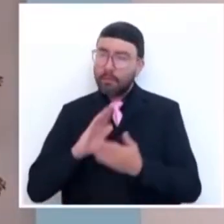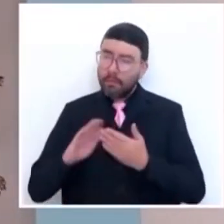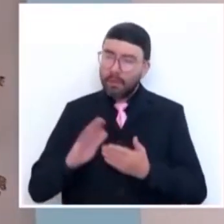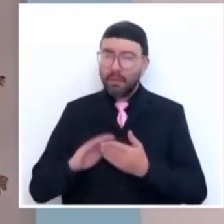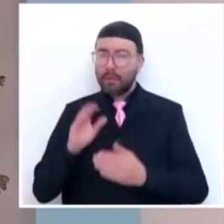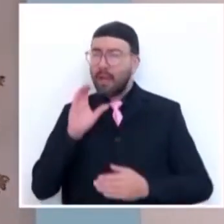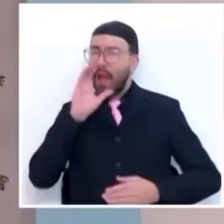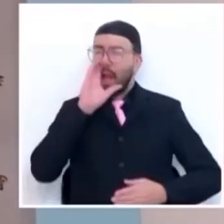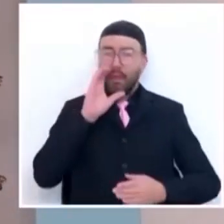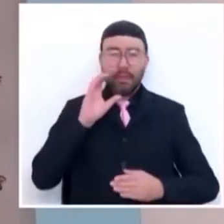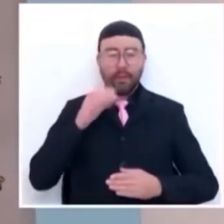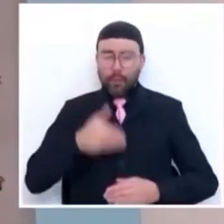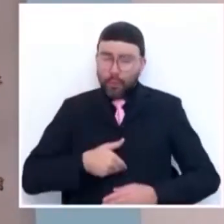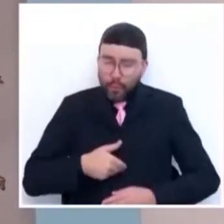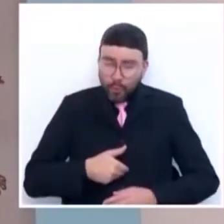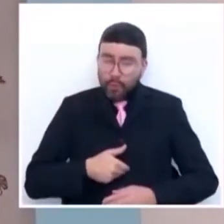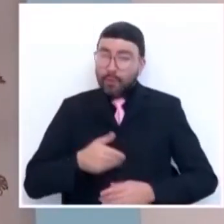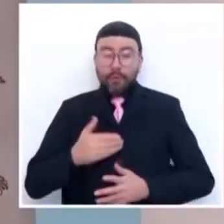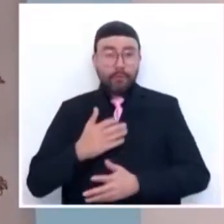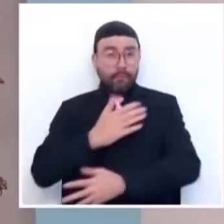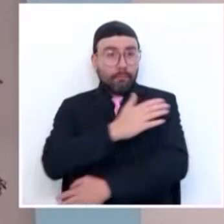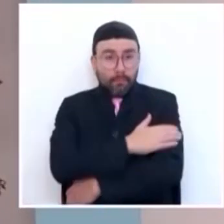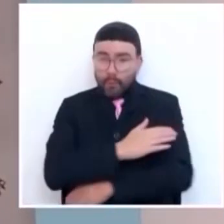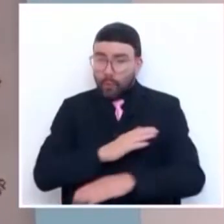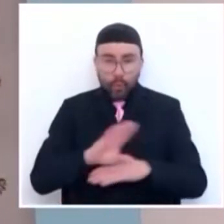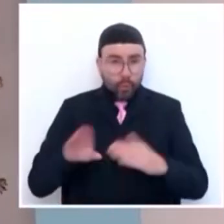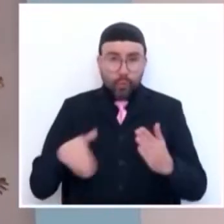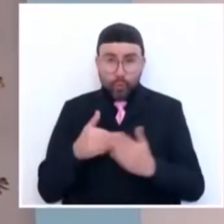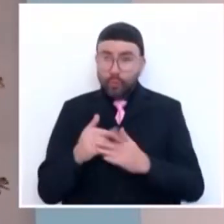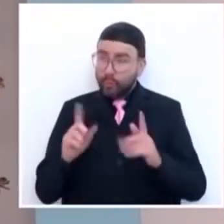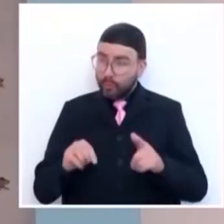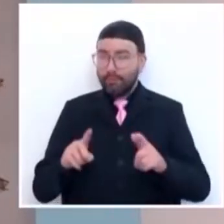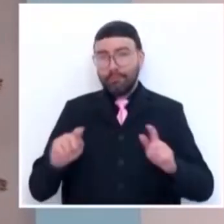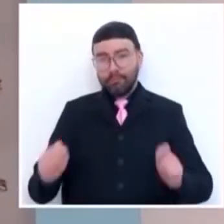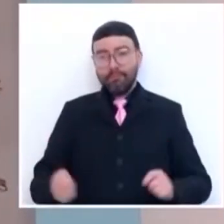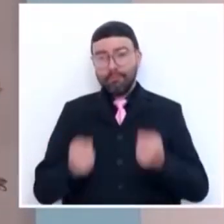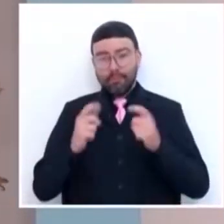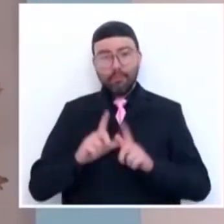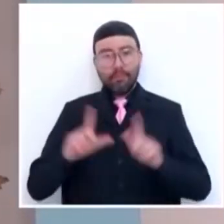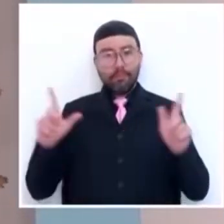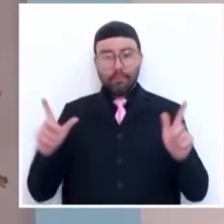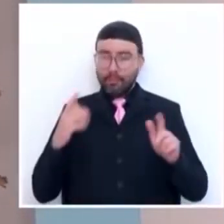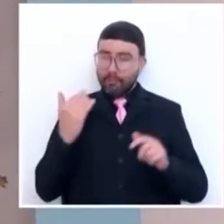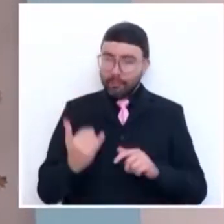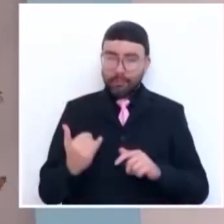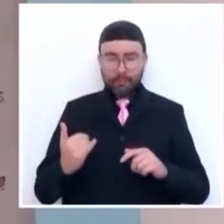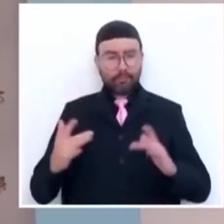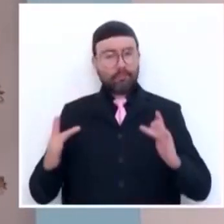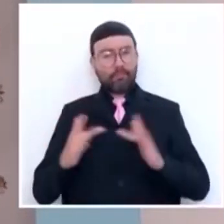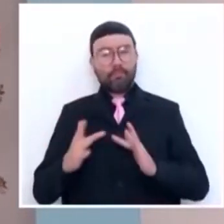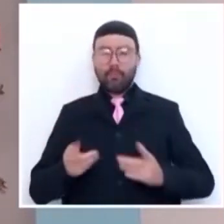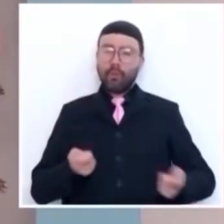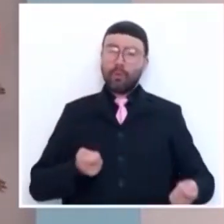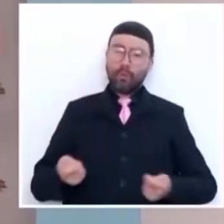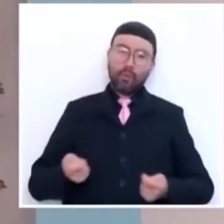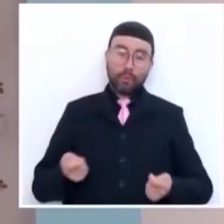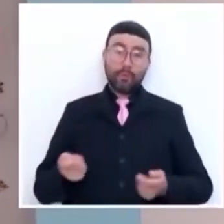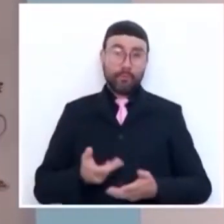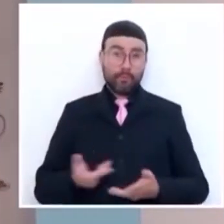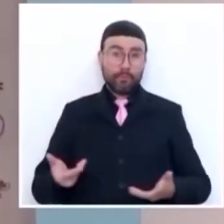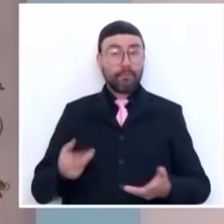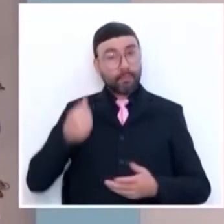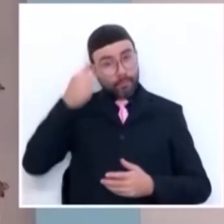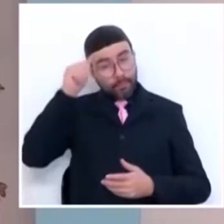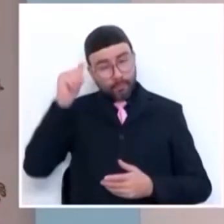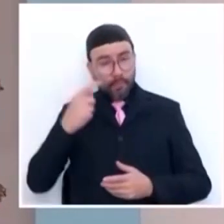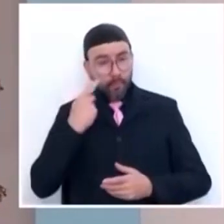del abrazo, porque todo eso también libera neurotransmisores o controla neurotransmisores. No olviden